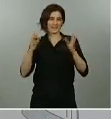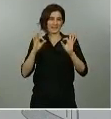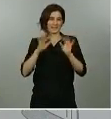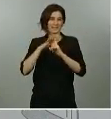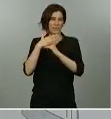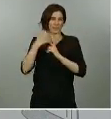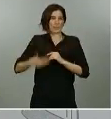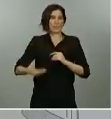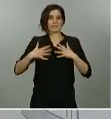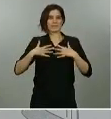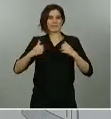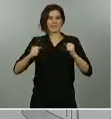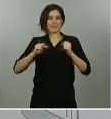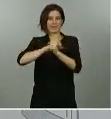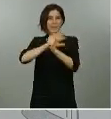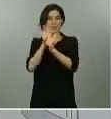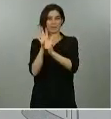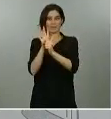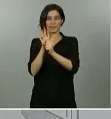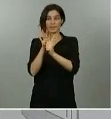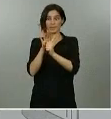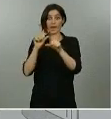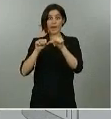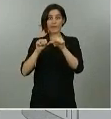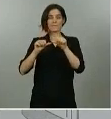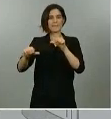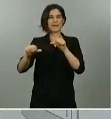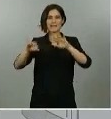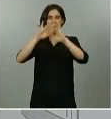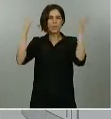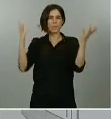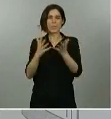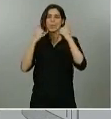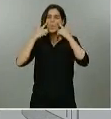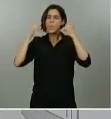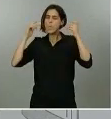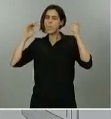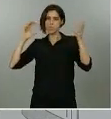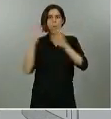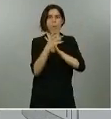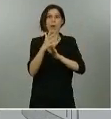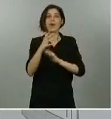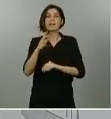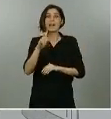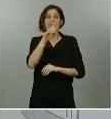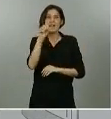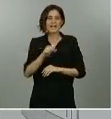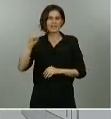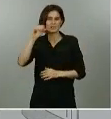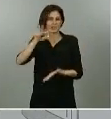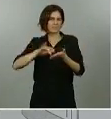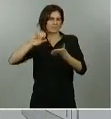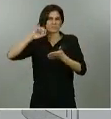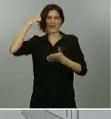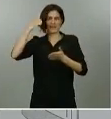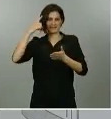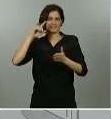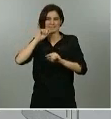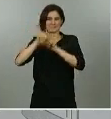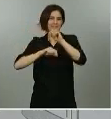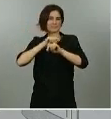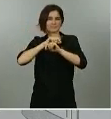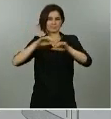entero ha sufrido una convulsión gigantesca, la mayor de un siglo, y el impacto ha sido hasta ahora aún mayor en 5